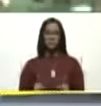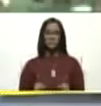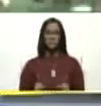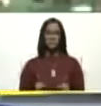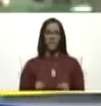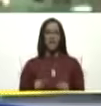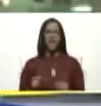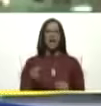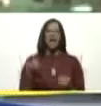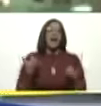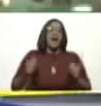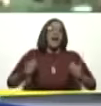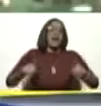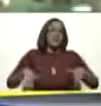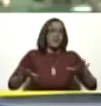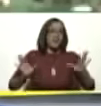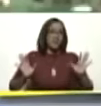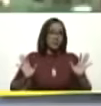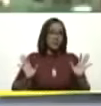Allá aquellos,